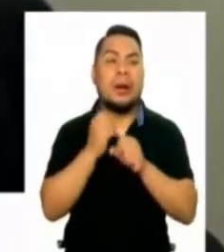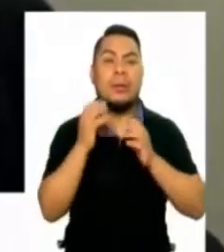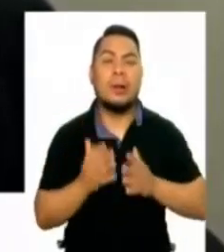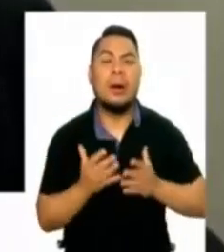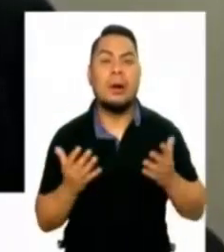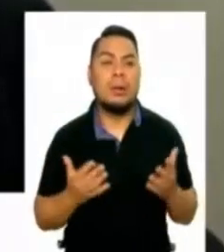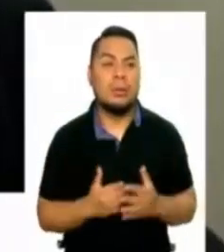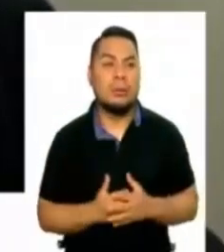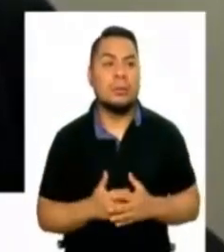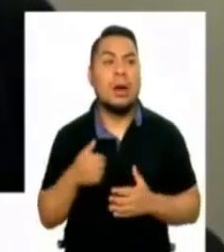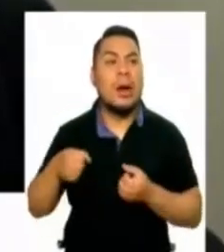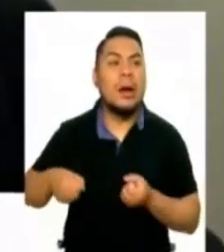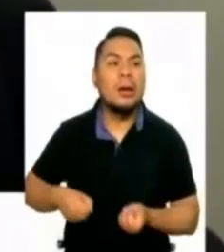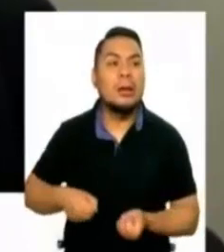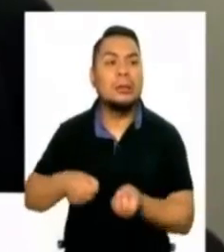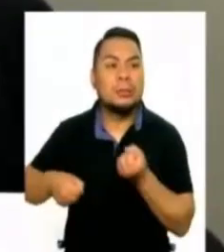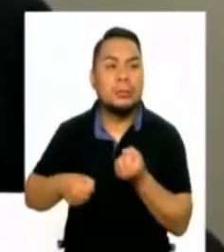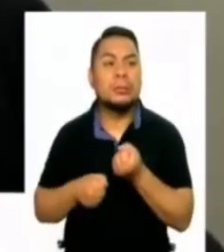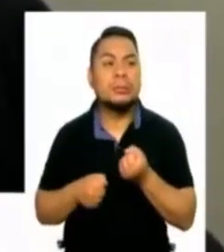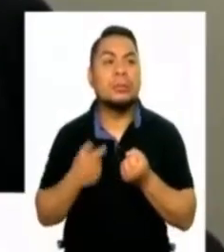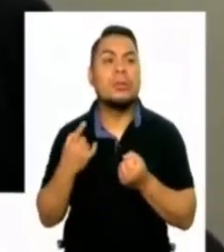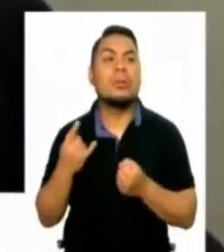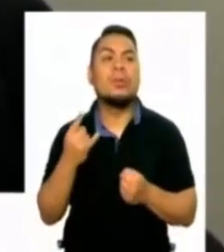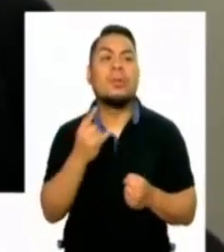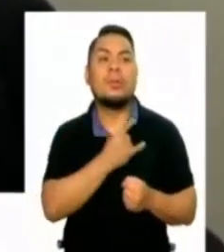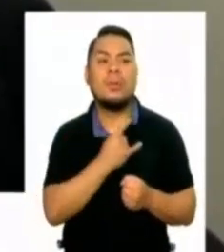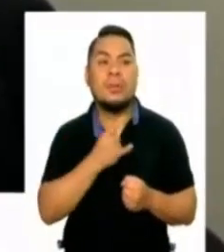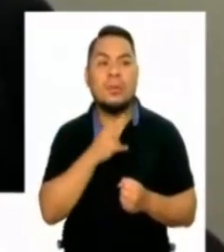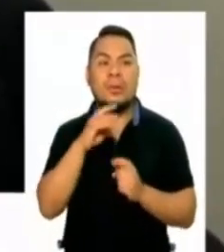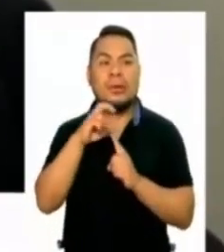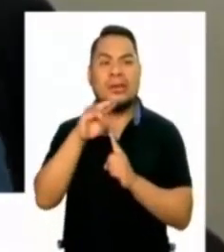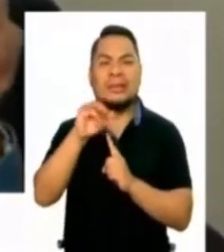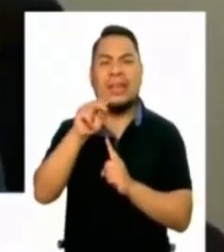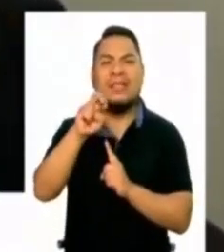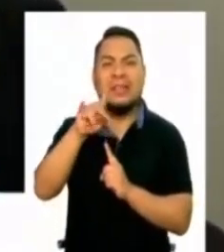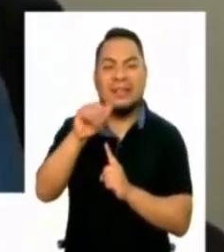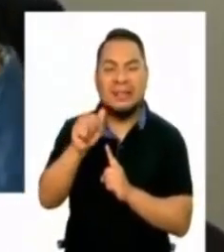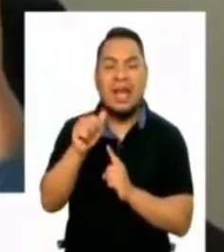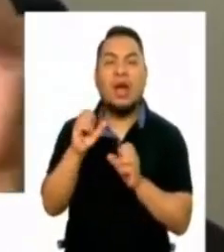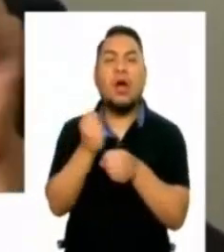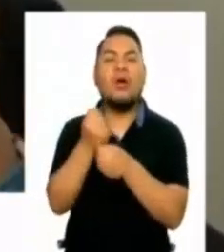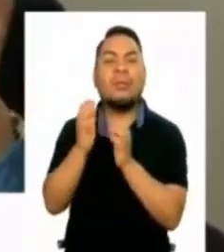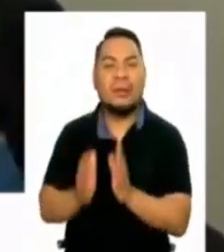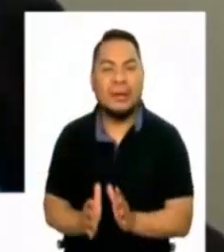dale muchos likes y lo más importante, comparte nuestra información. Con nosotros será hasta la próxima. Tupananchis Kama.